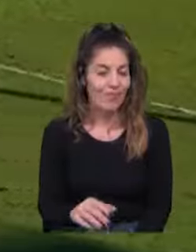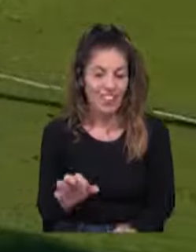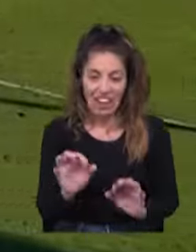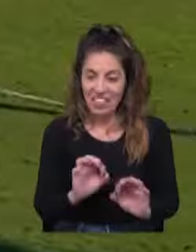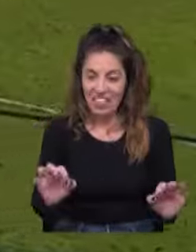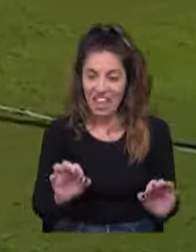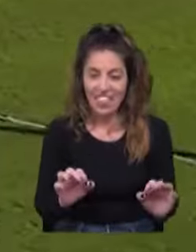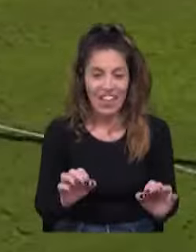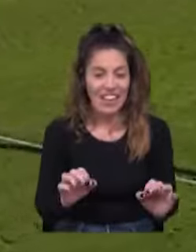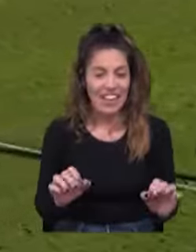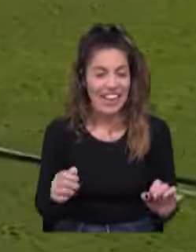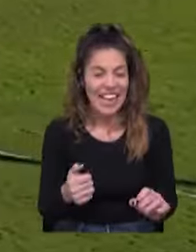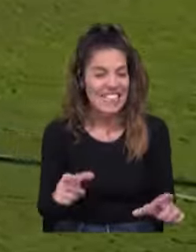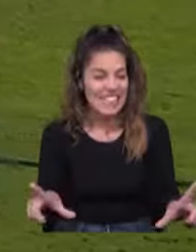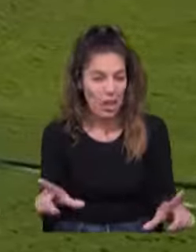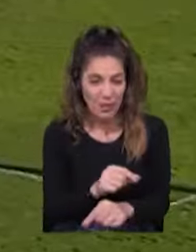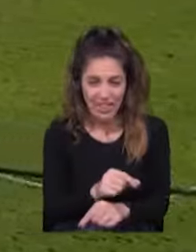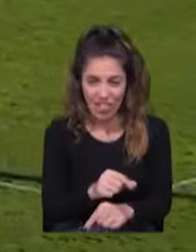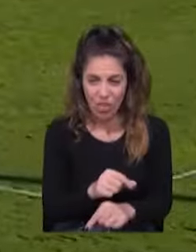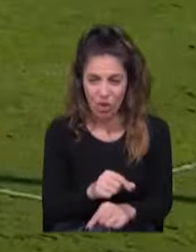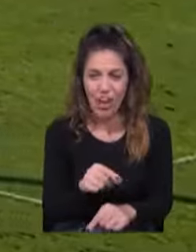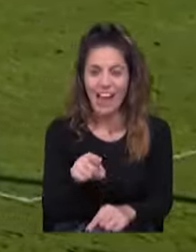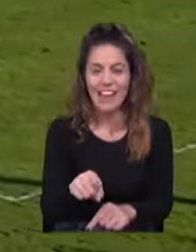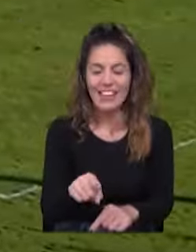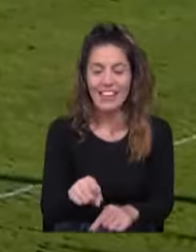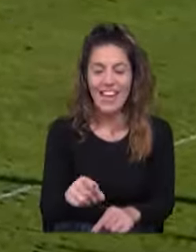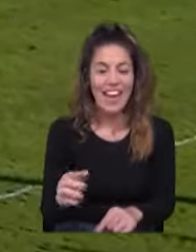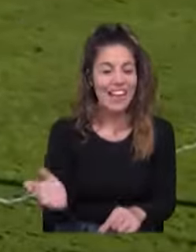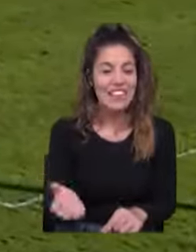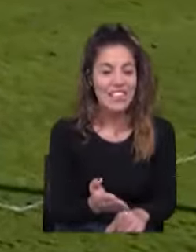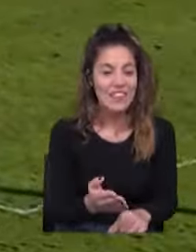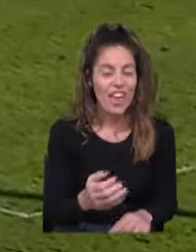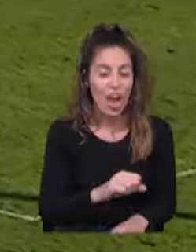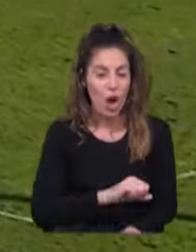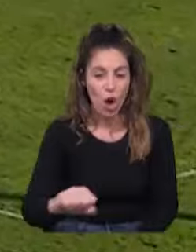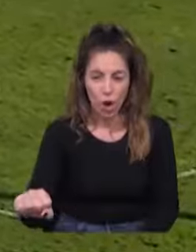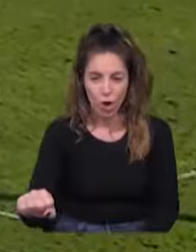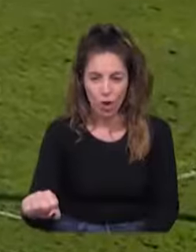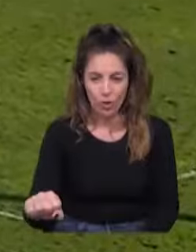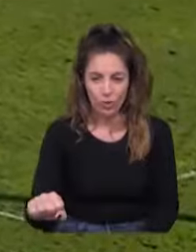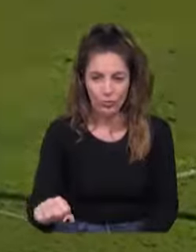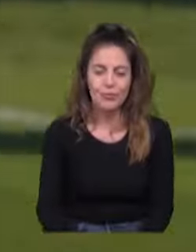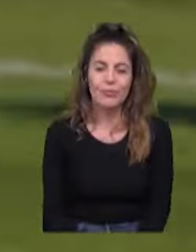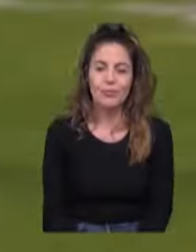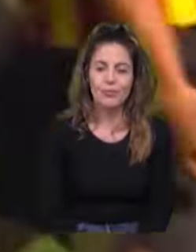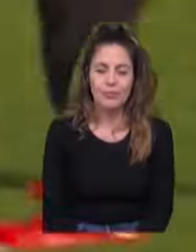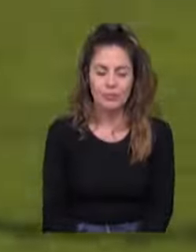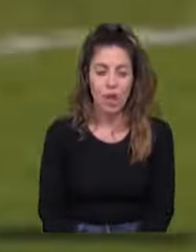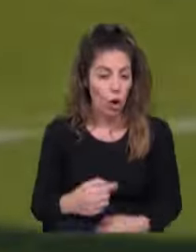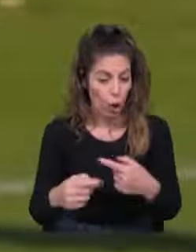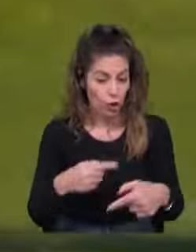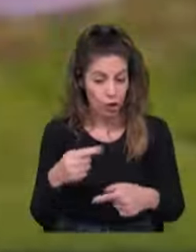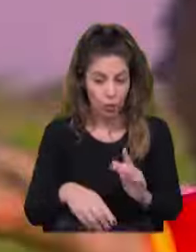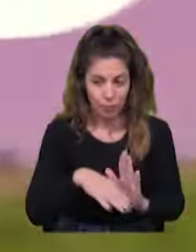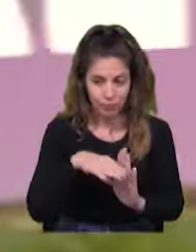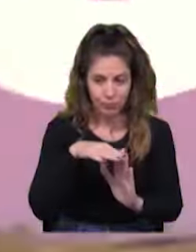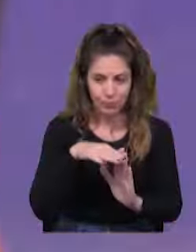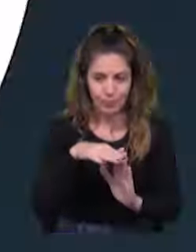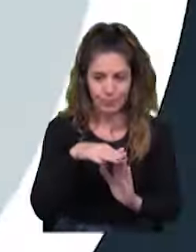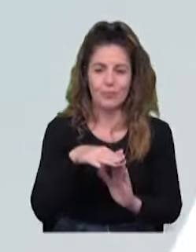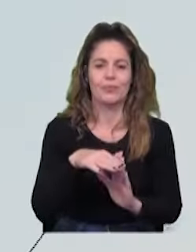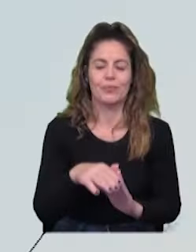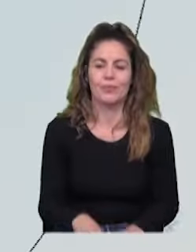estábamos arrimando final del partido en La teja llega recibe y el Go elipo car las